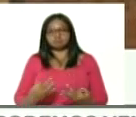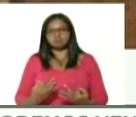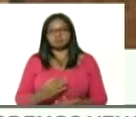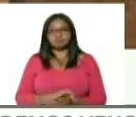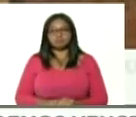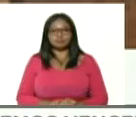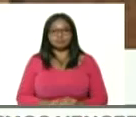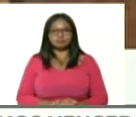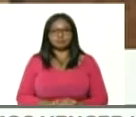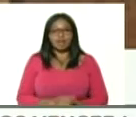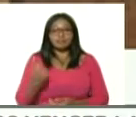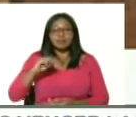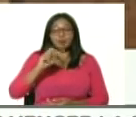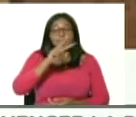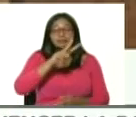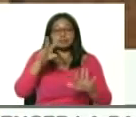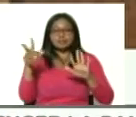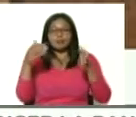Tenemos